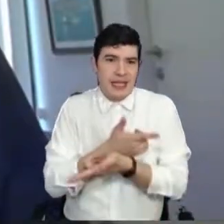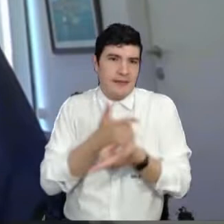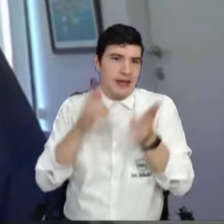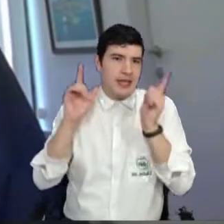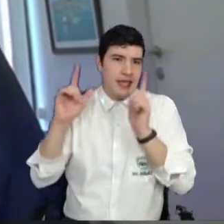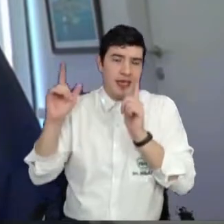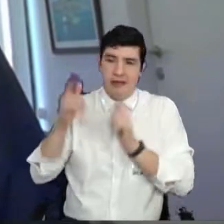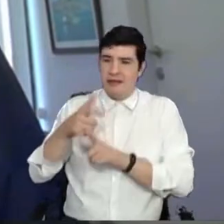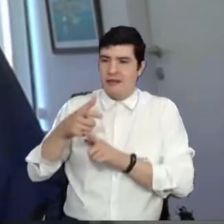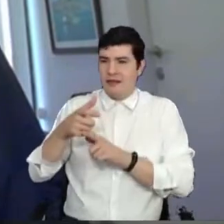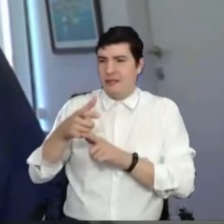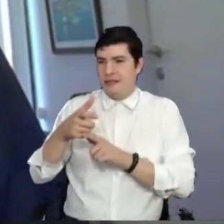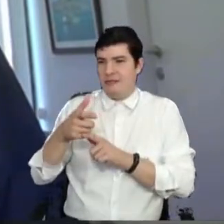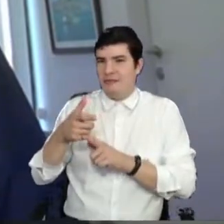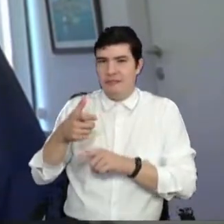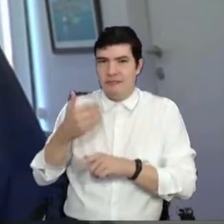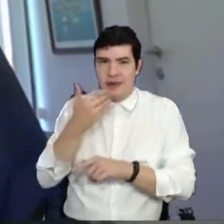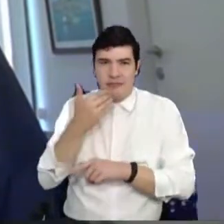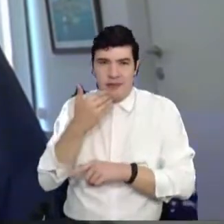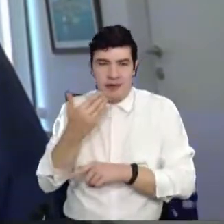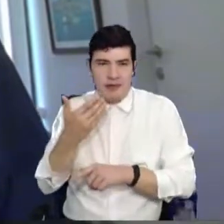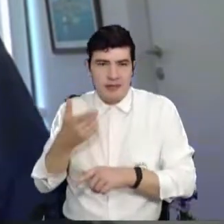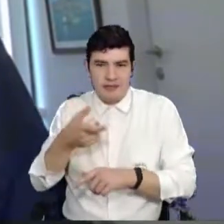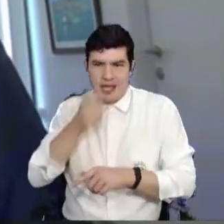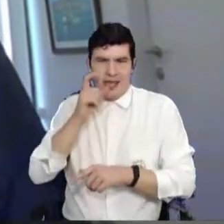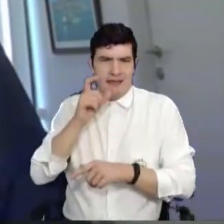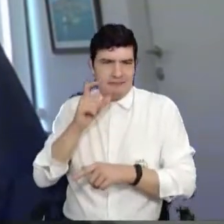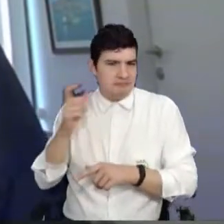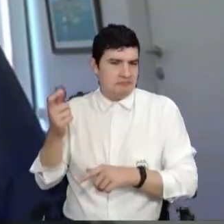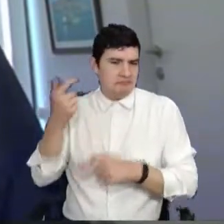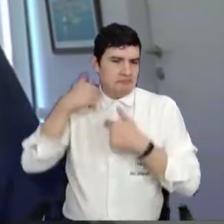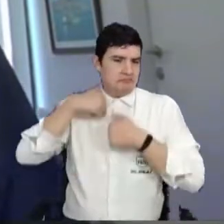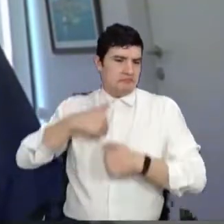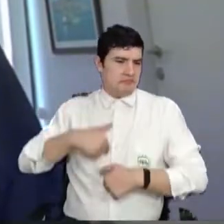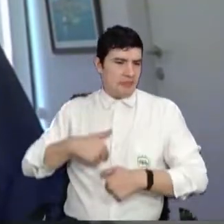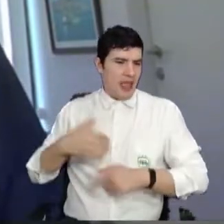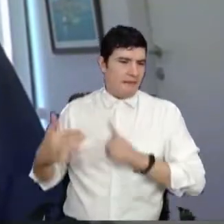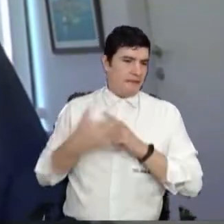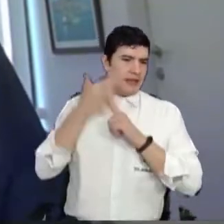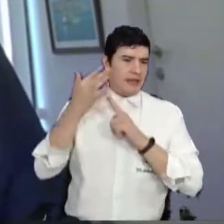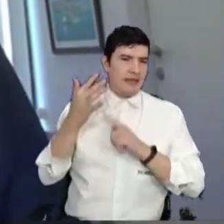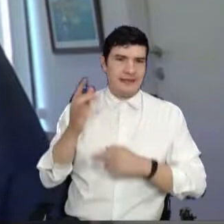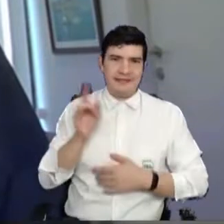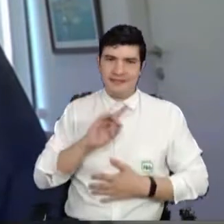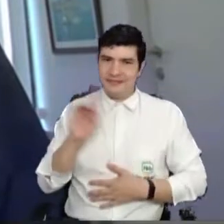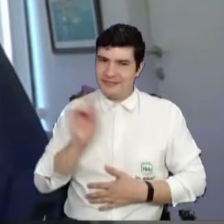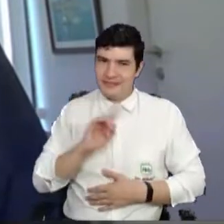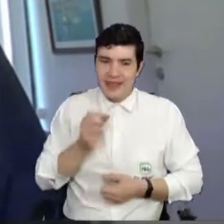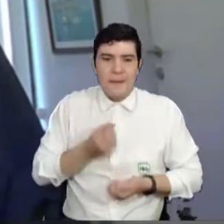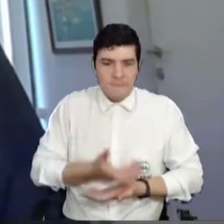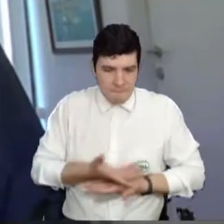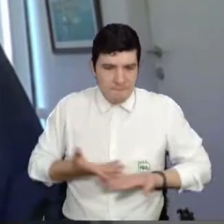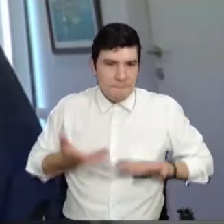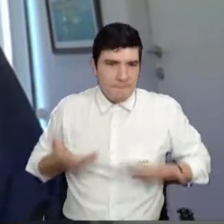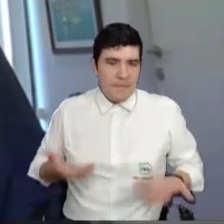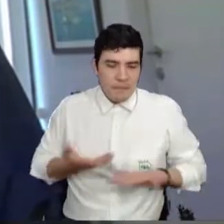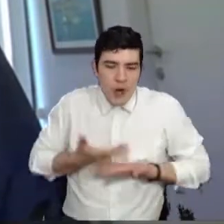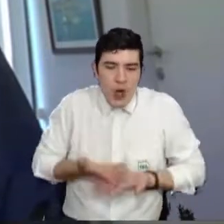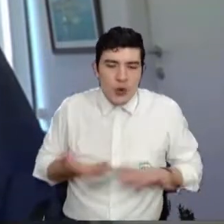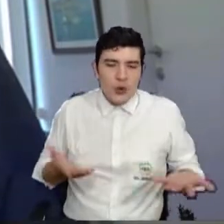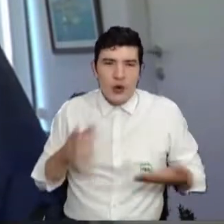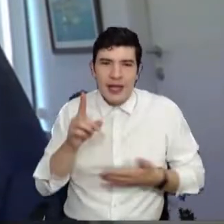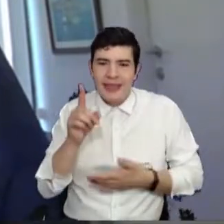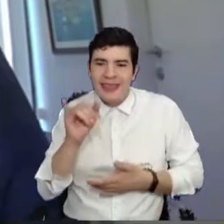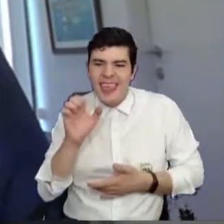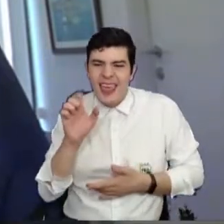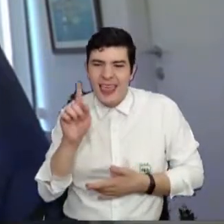derivado que se considera un producto dietético, y como tal pues es casi muy parecido a